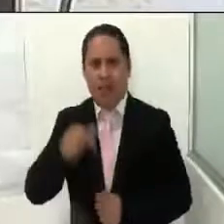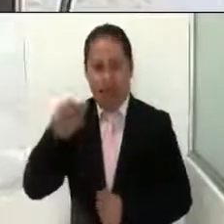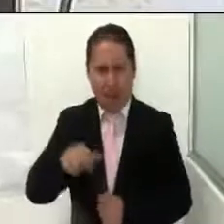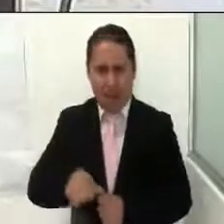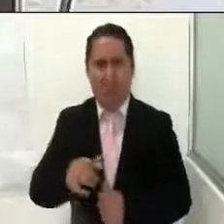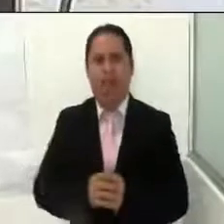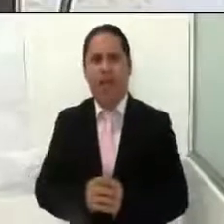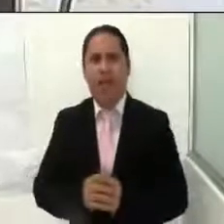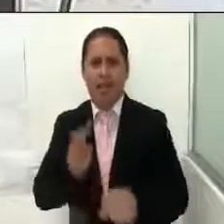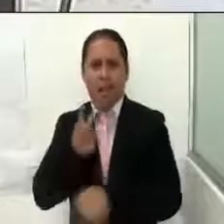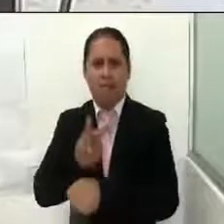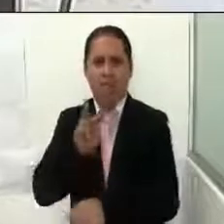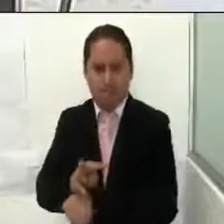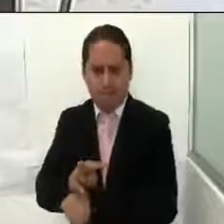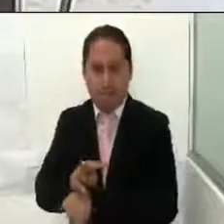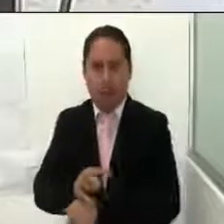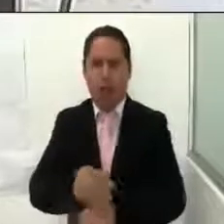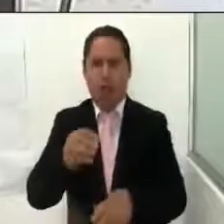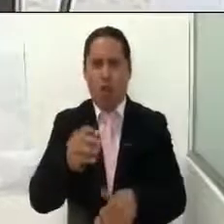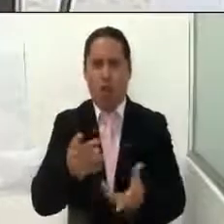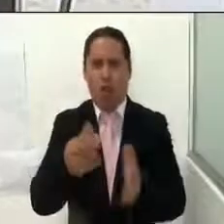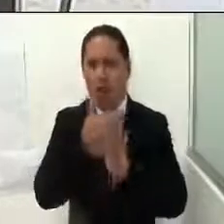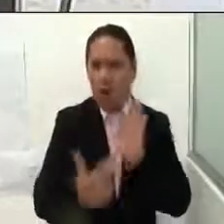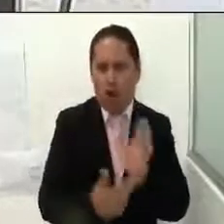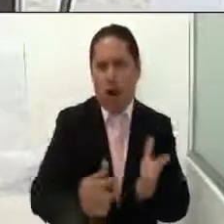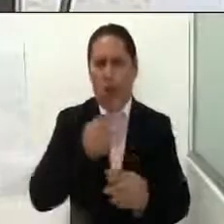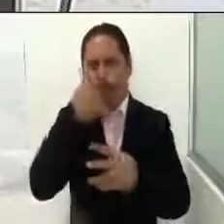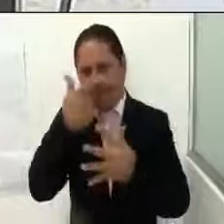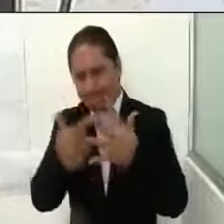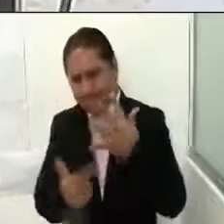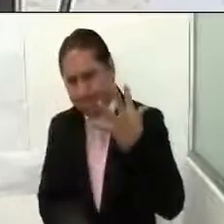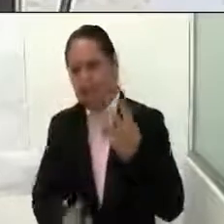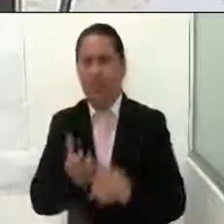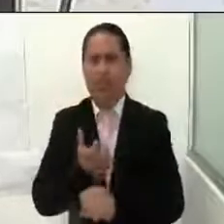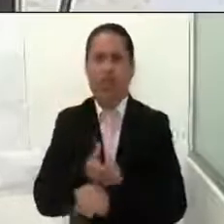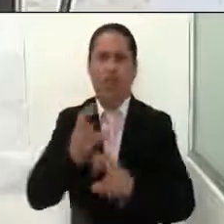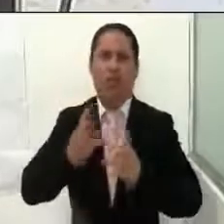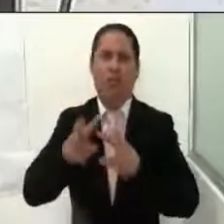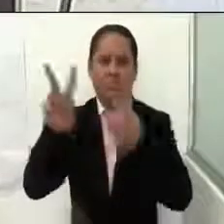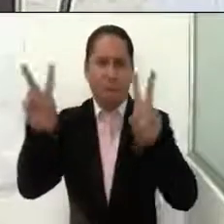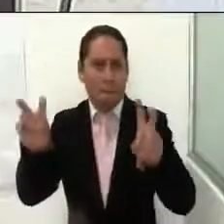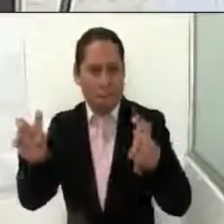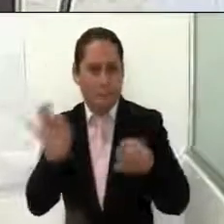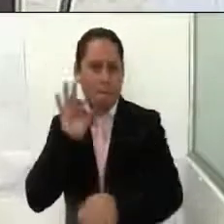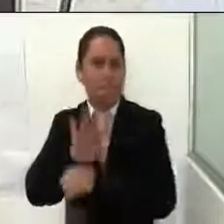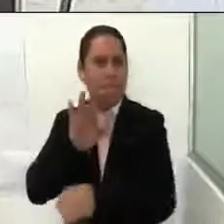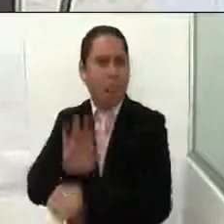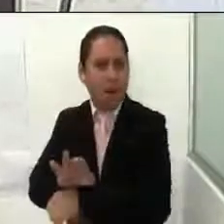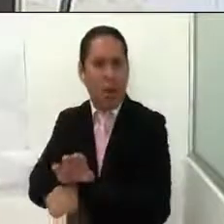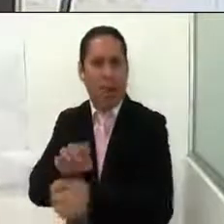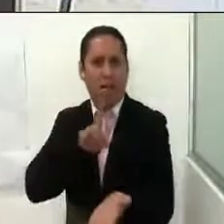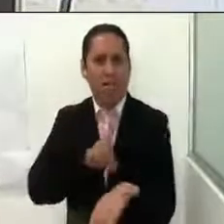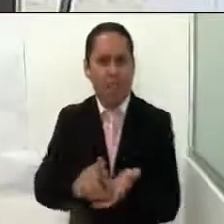código civil del estado de chiapas y código penal para el estado de chiapas en materia de protección de los derechos